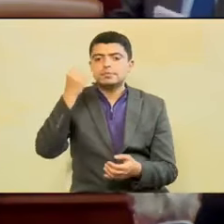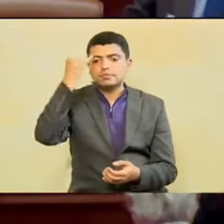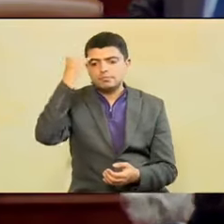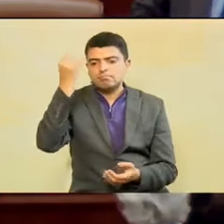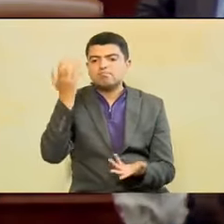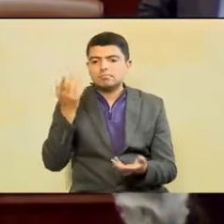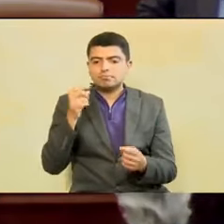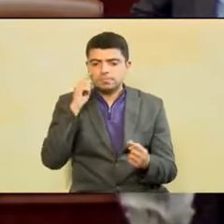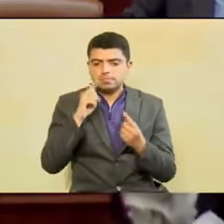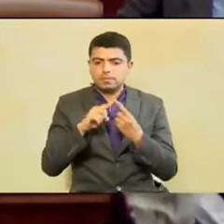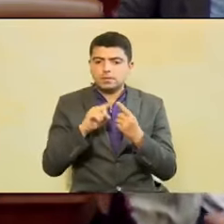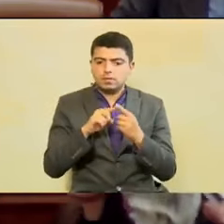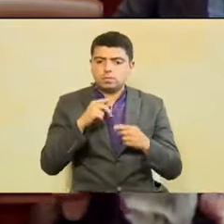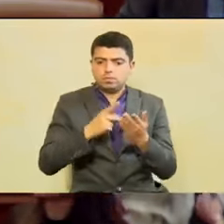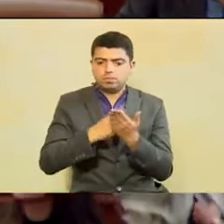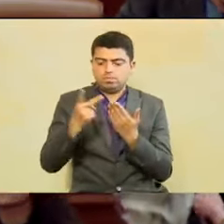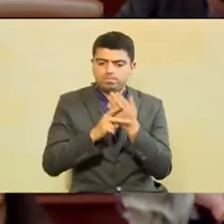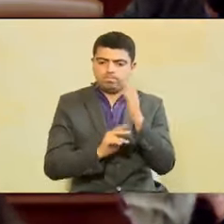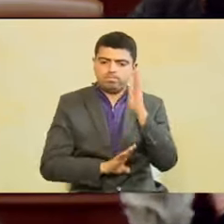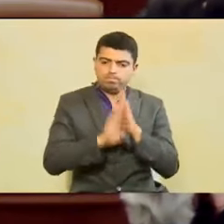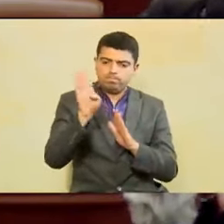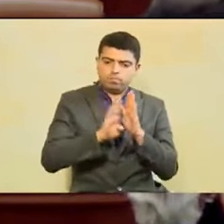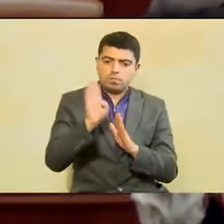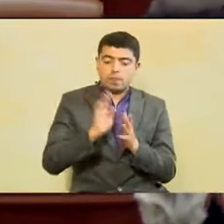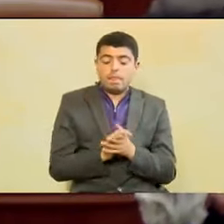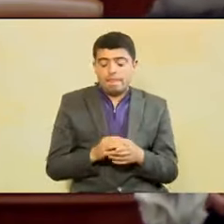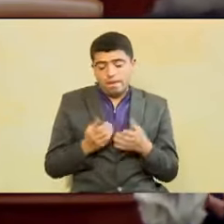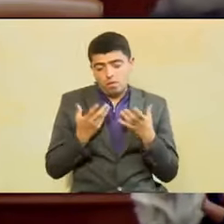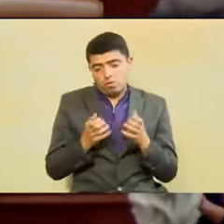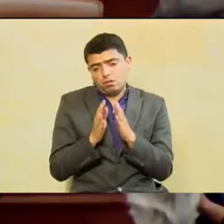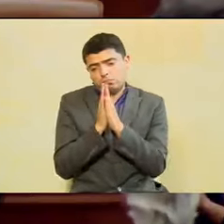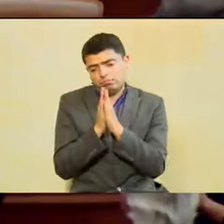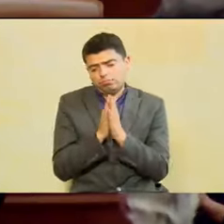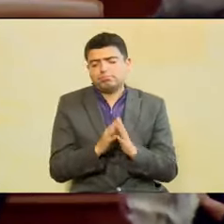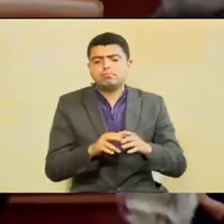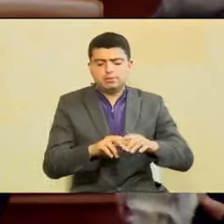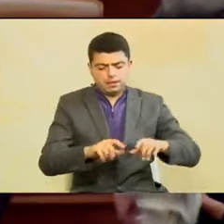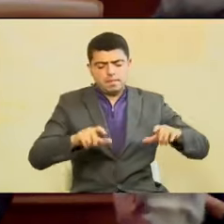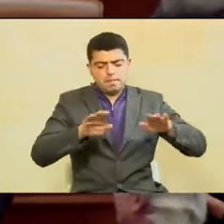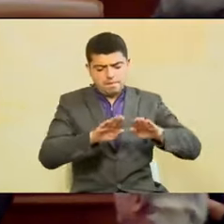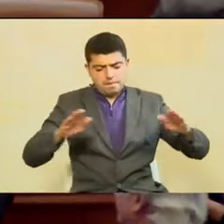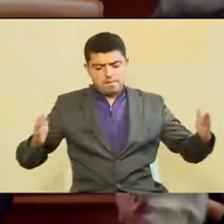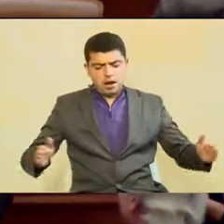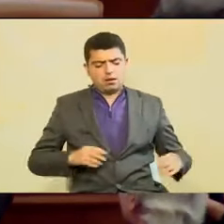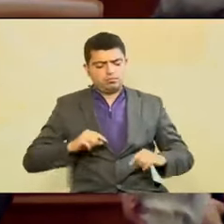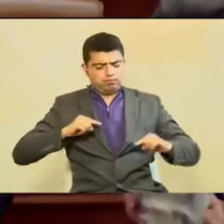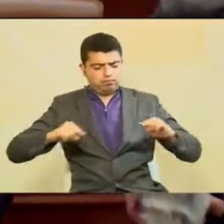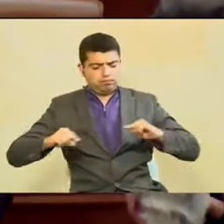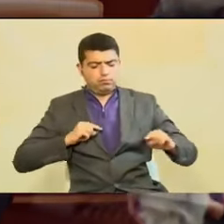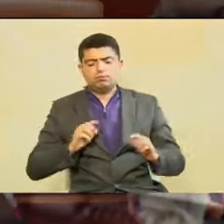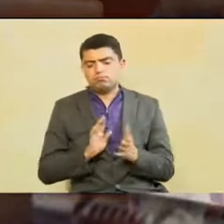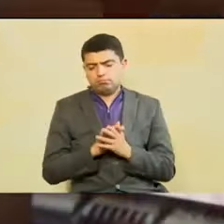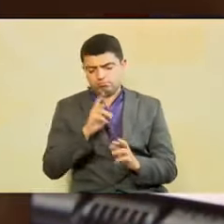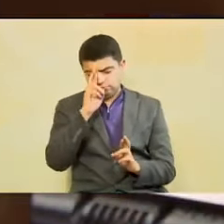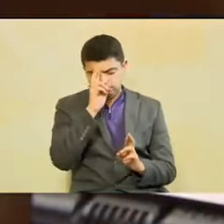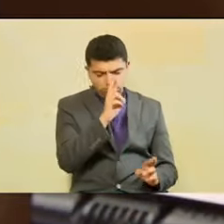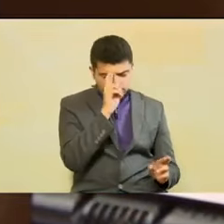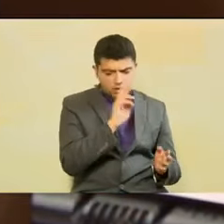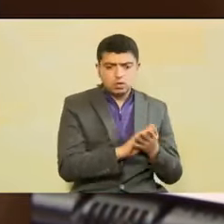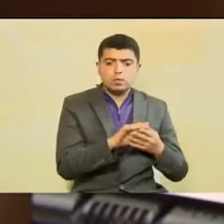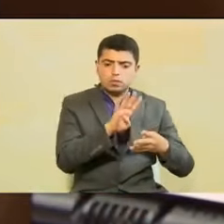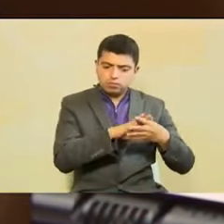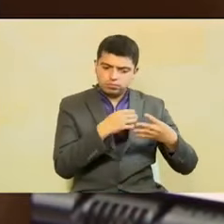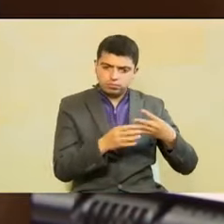enun proyectos pero sí quiero pedir que la mesa directiva respete el orden de